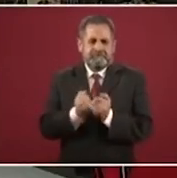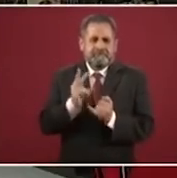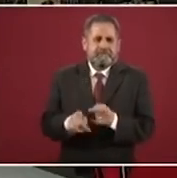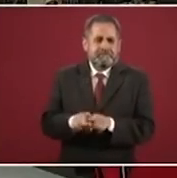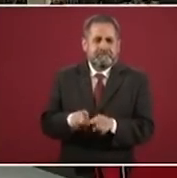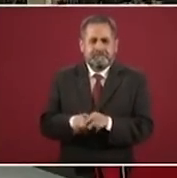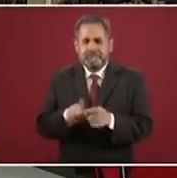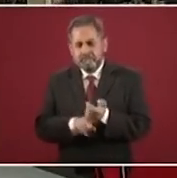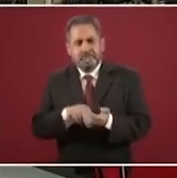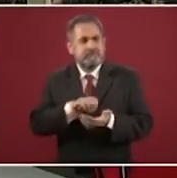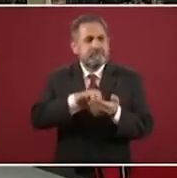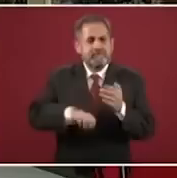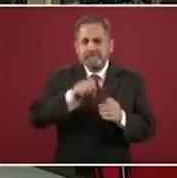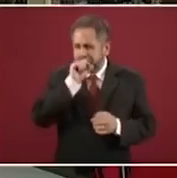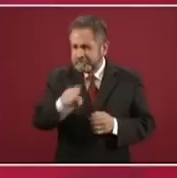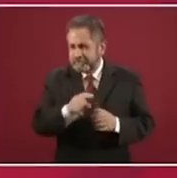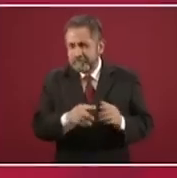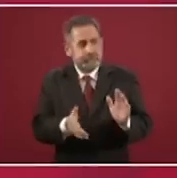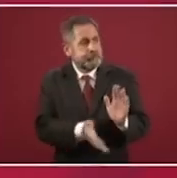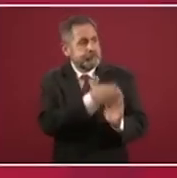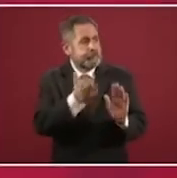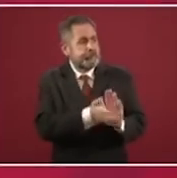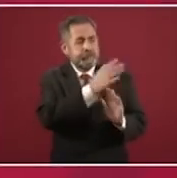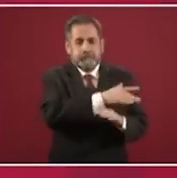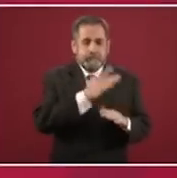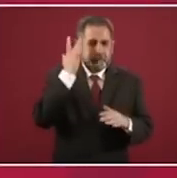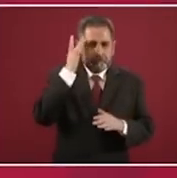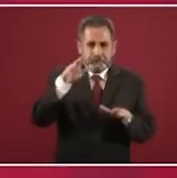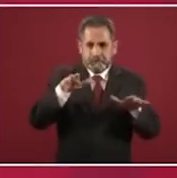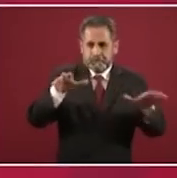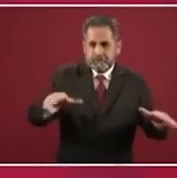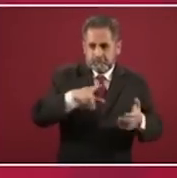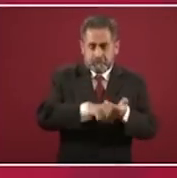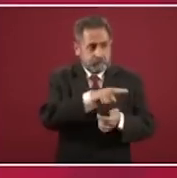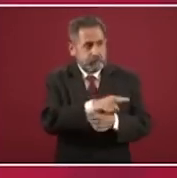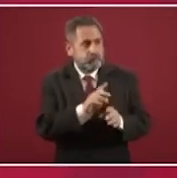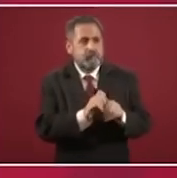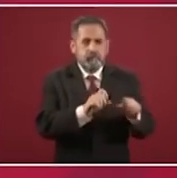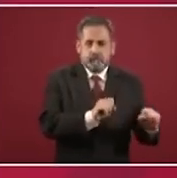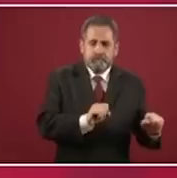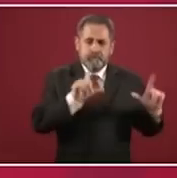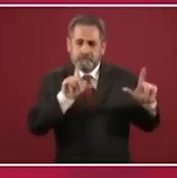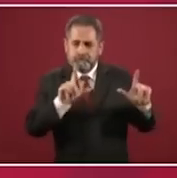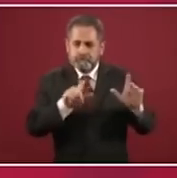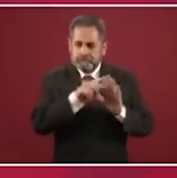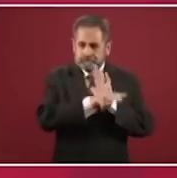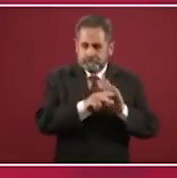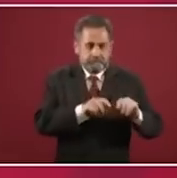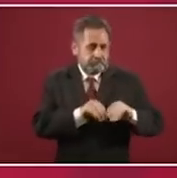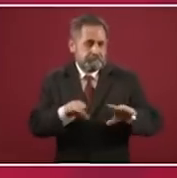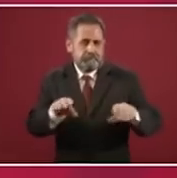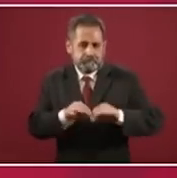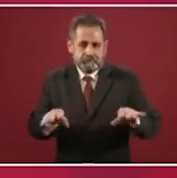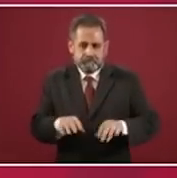de cómo va la construcción del aeropuerto en Santa Lucía o la refinería. Así